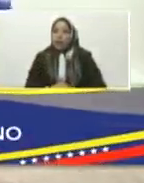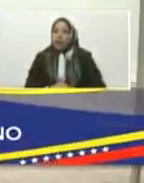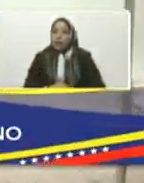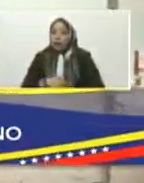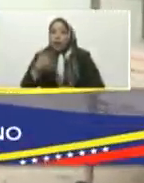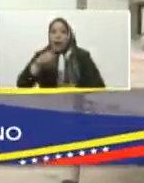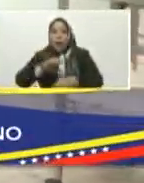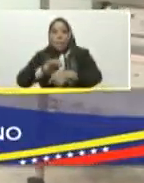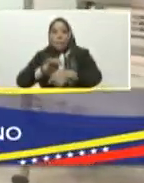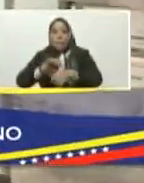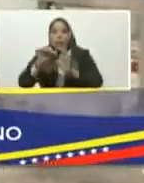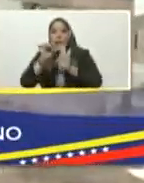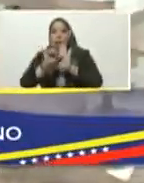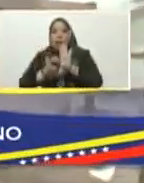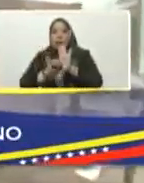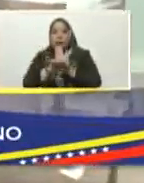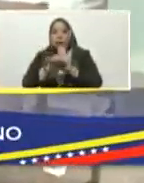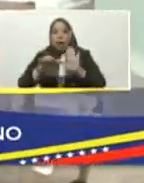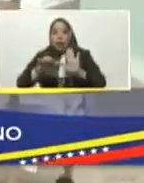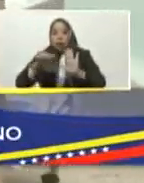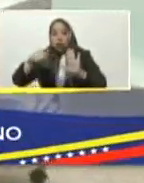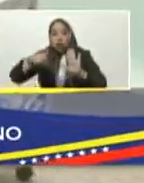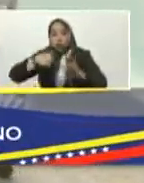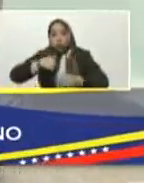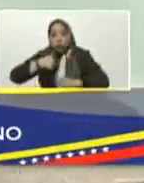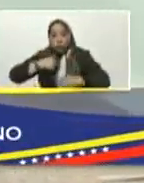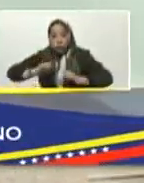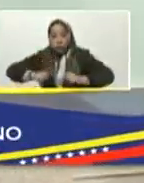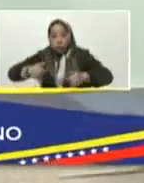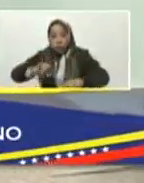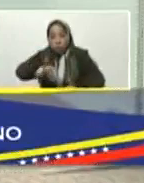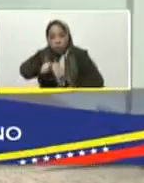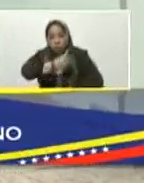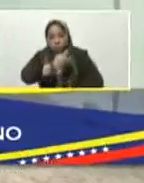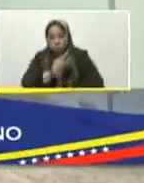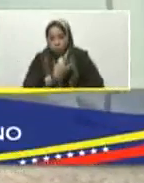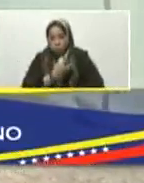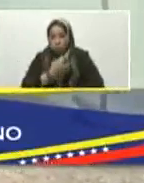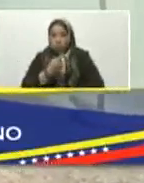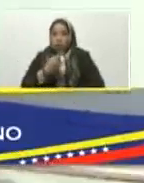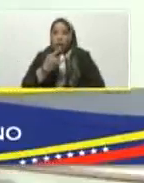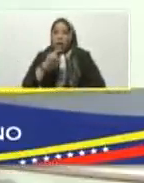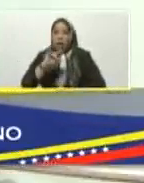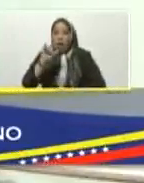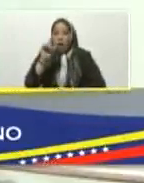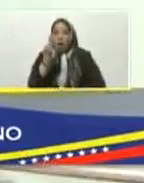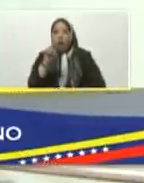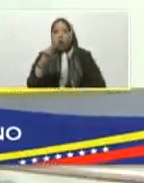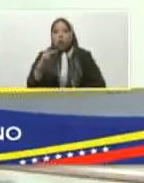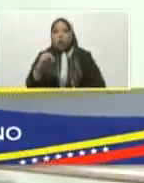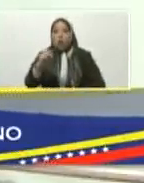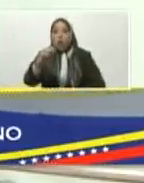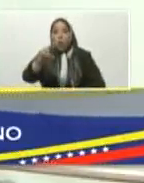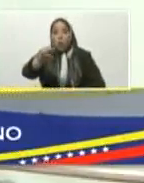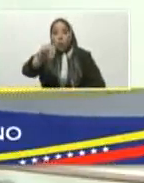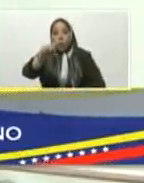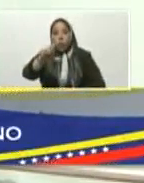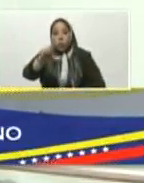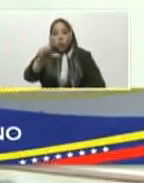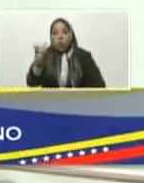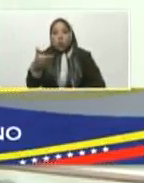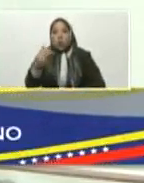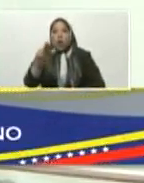Yo estudié, yo comencé mi carrera en la Universidad Rómulo Gallegos. Correcto. De la segunda